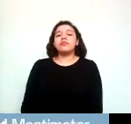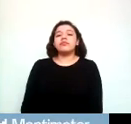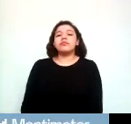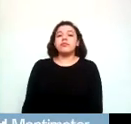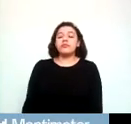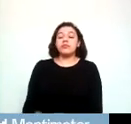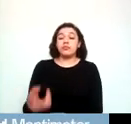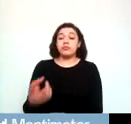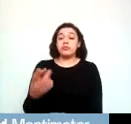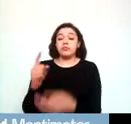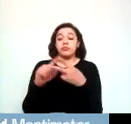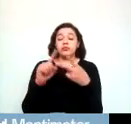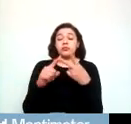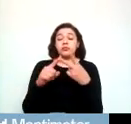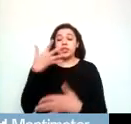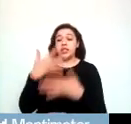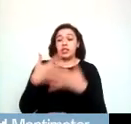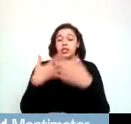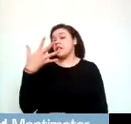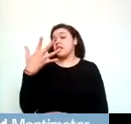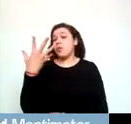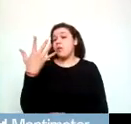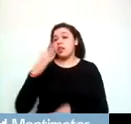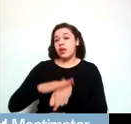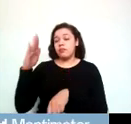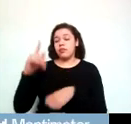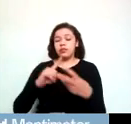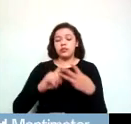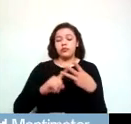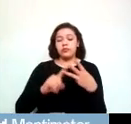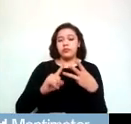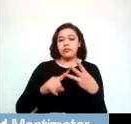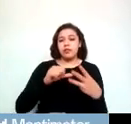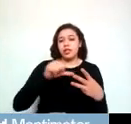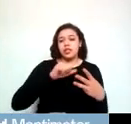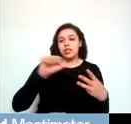En segundo lugar tenemos más de 50 y en tercero de 16 a 50.